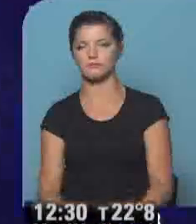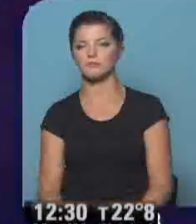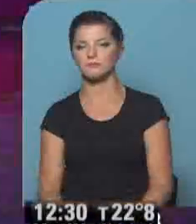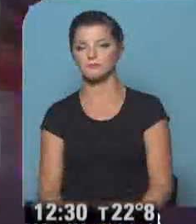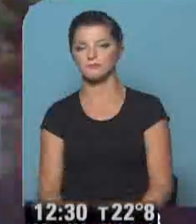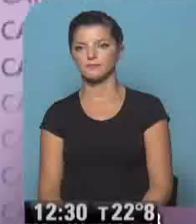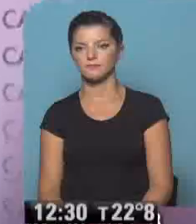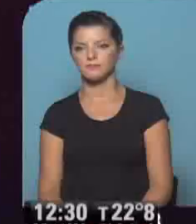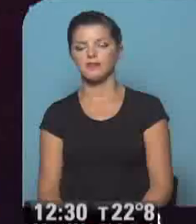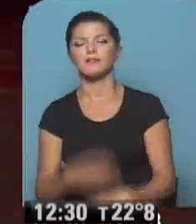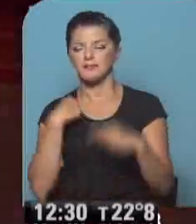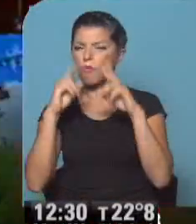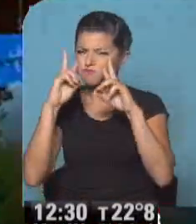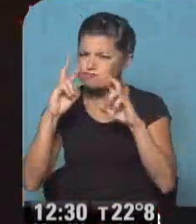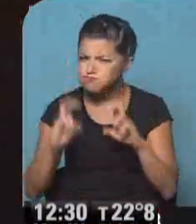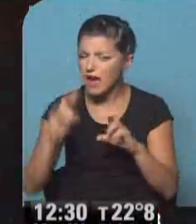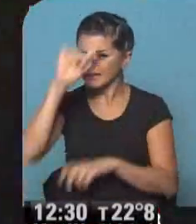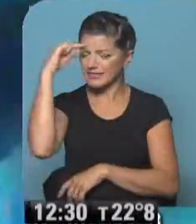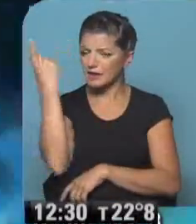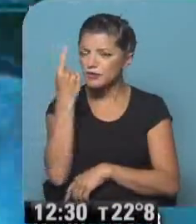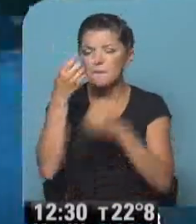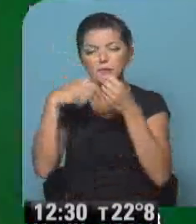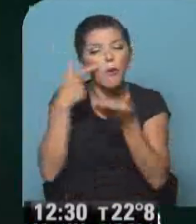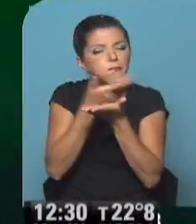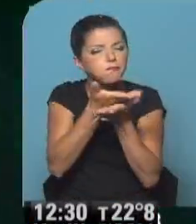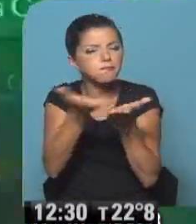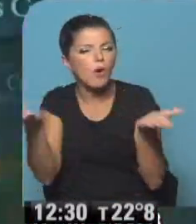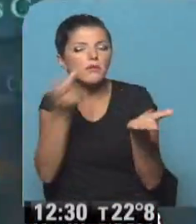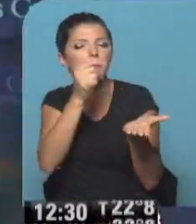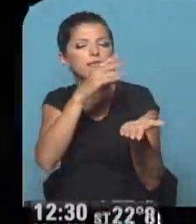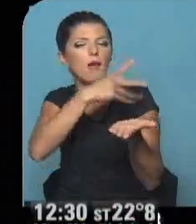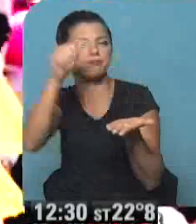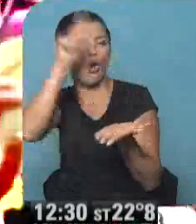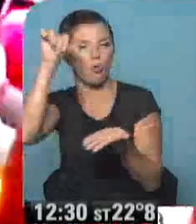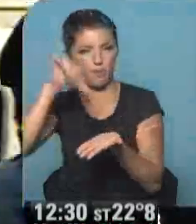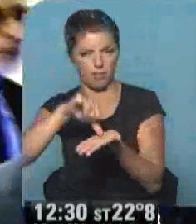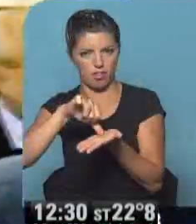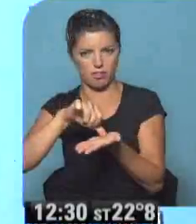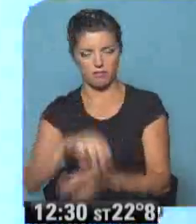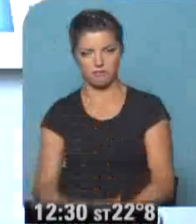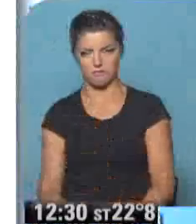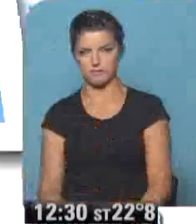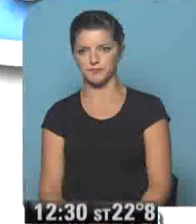Una investigación periodística internacional comenzó a develar los Paradise Papers.